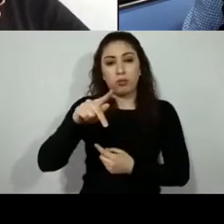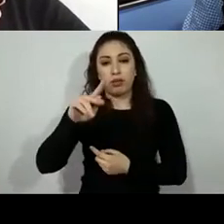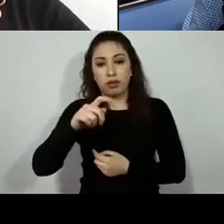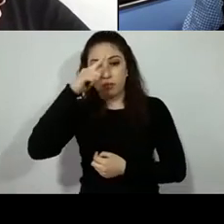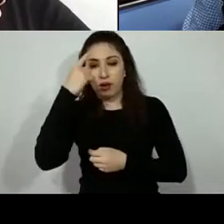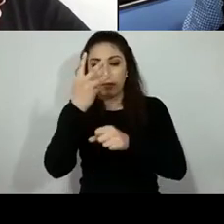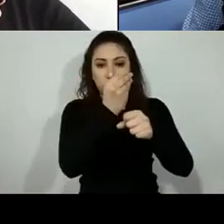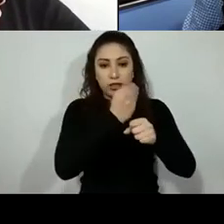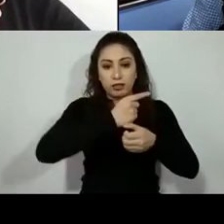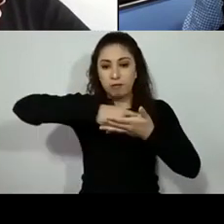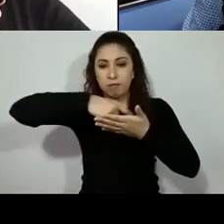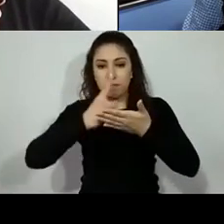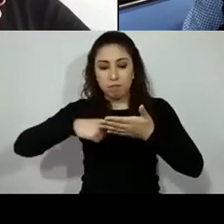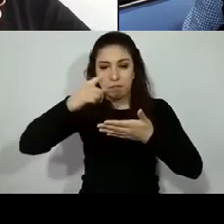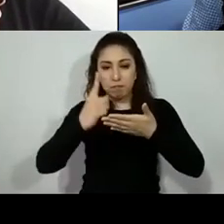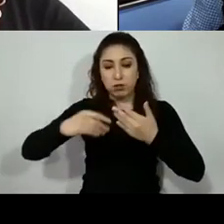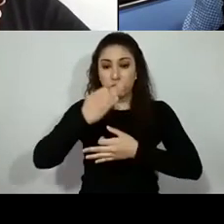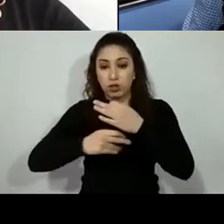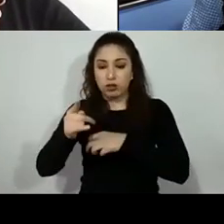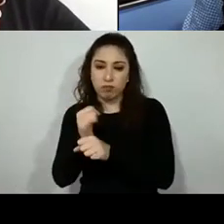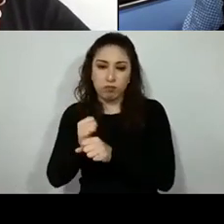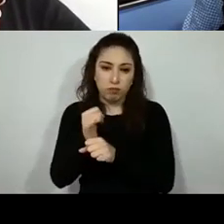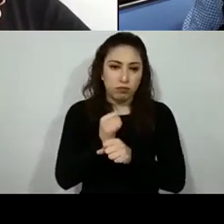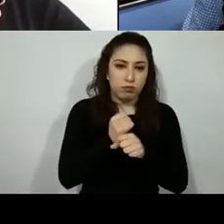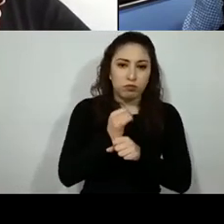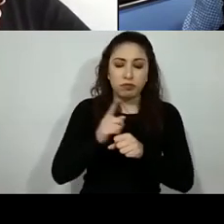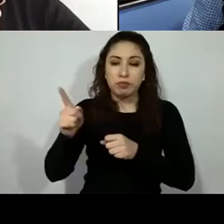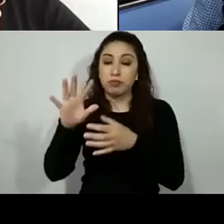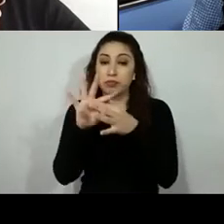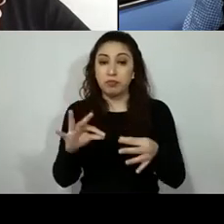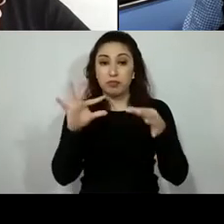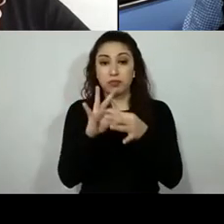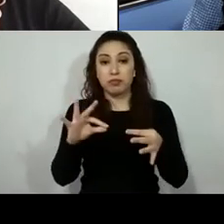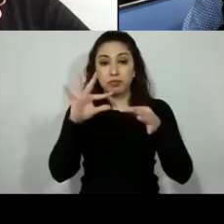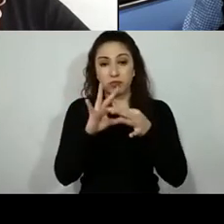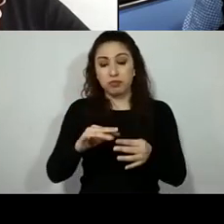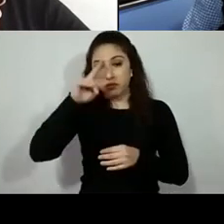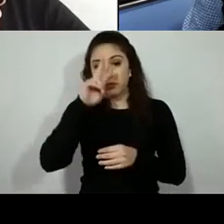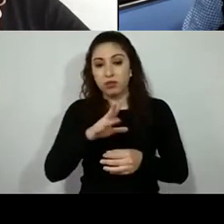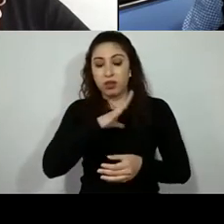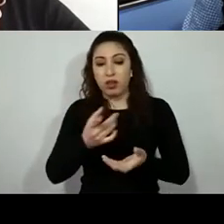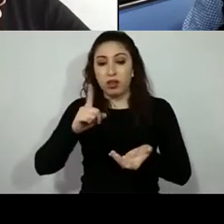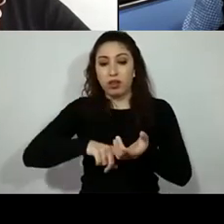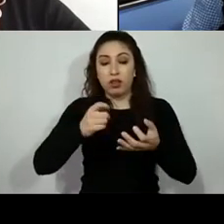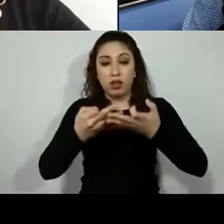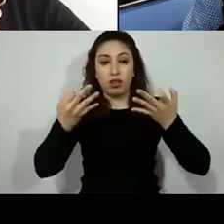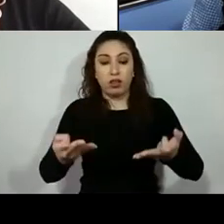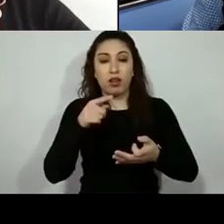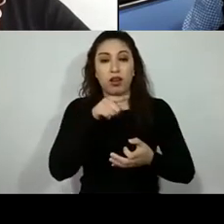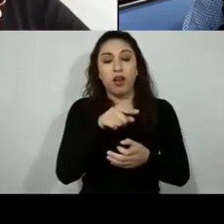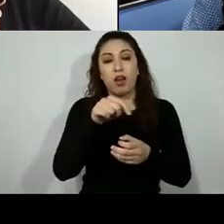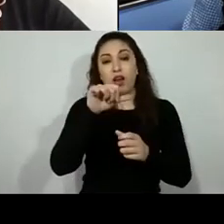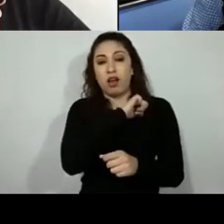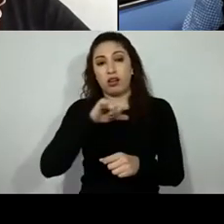cuyos estudios han arrojado una alarmante situación en el subsuelo de nuestra alcaldía,